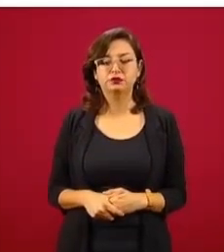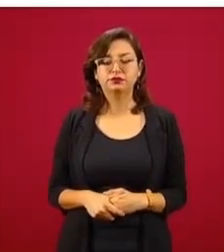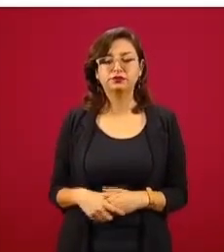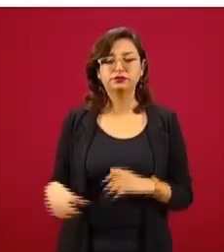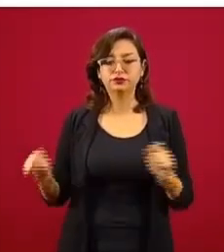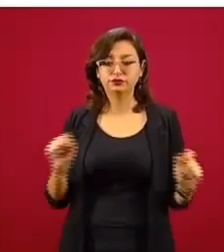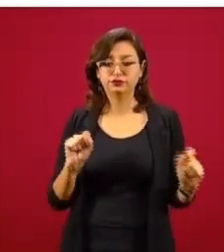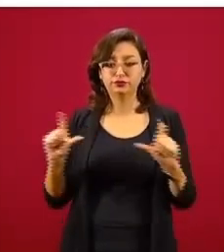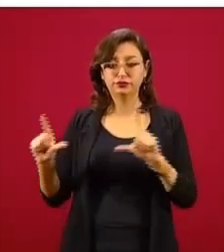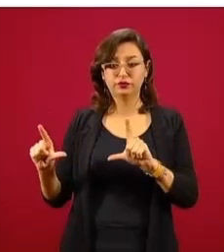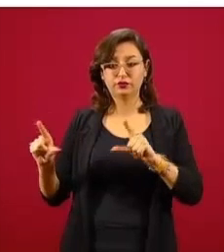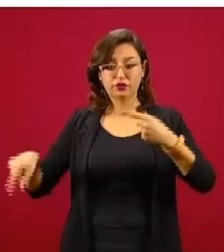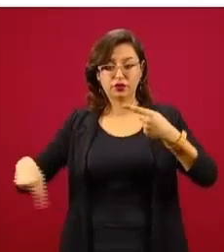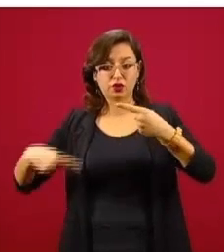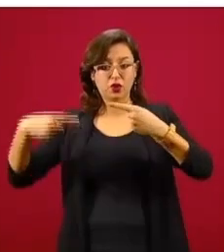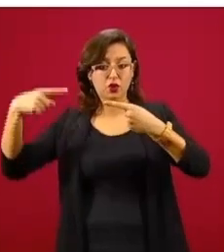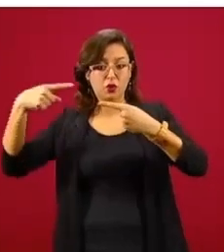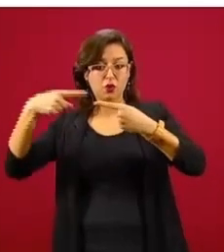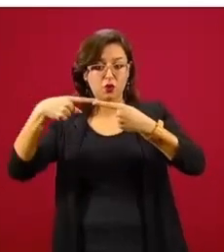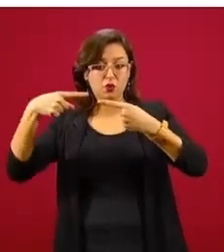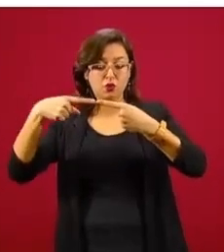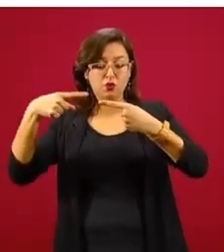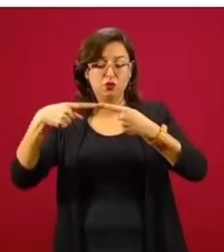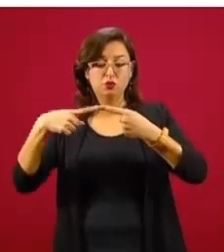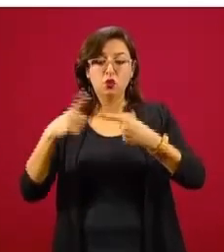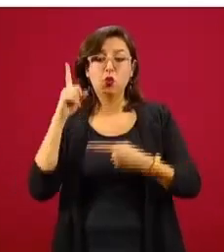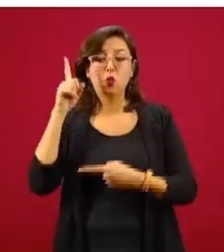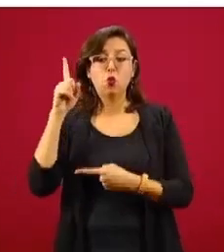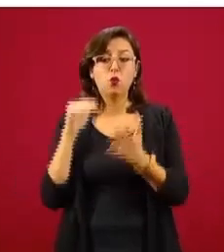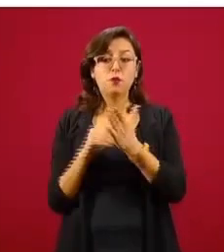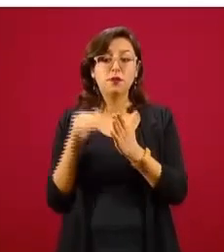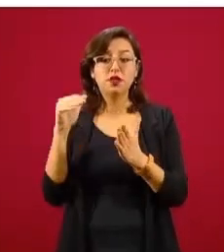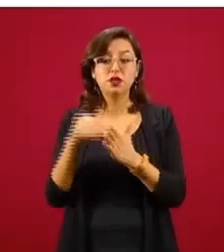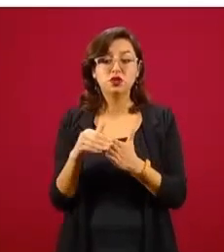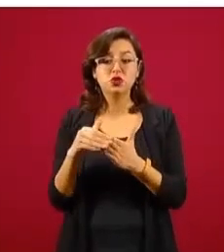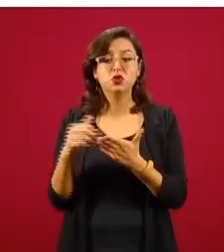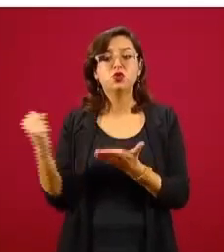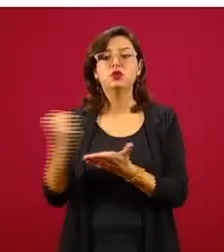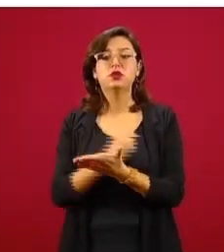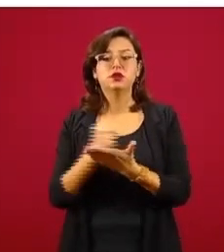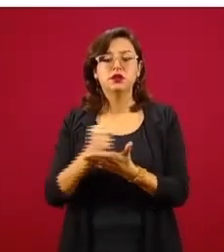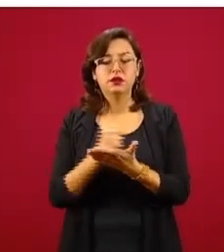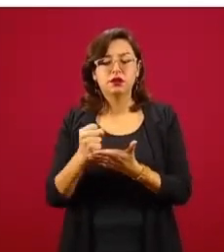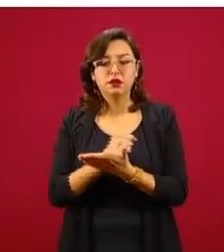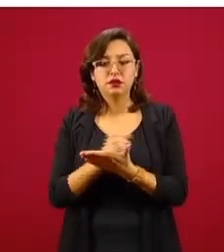para pequeñas empresas familiares